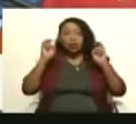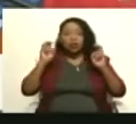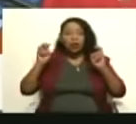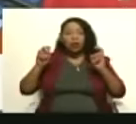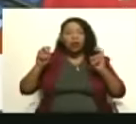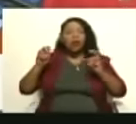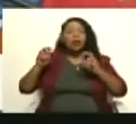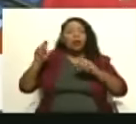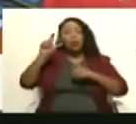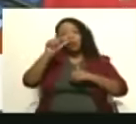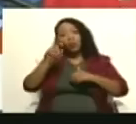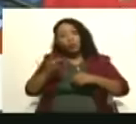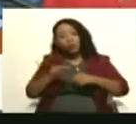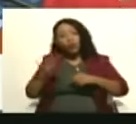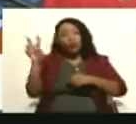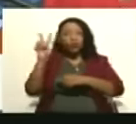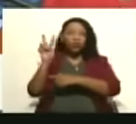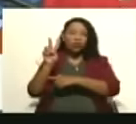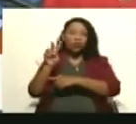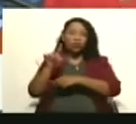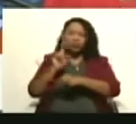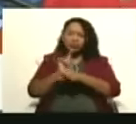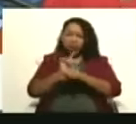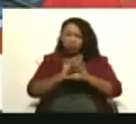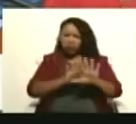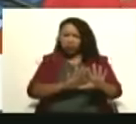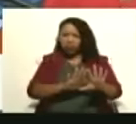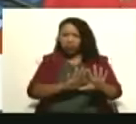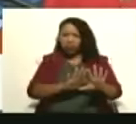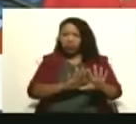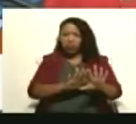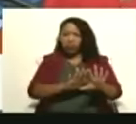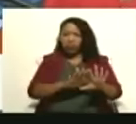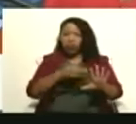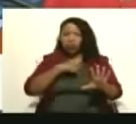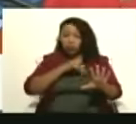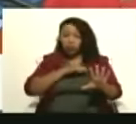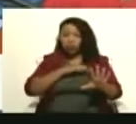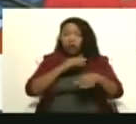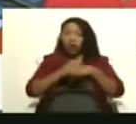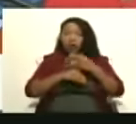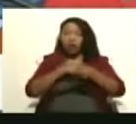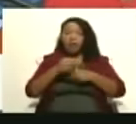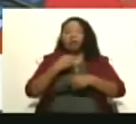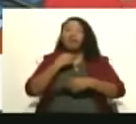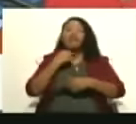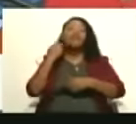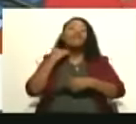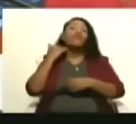y Venezuela. Pero no solamente eso, vamos a elevar nuestra voz de rebeldía